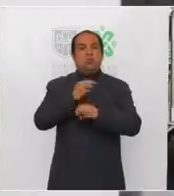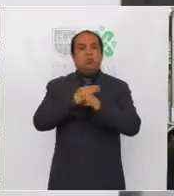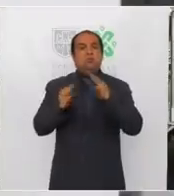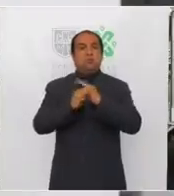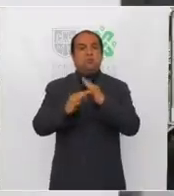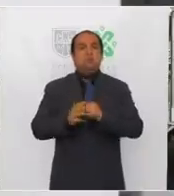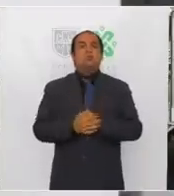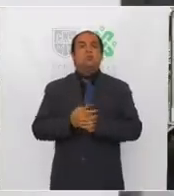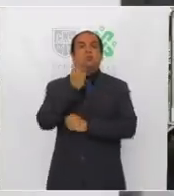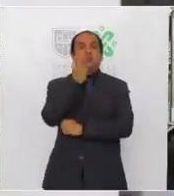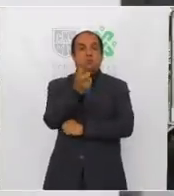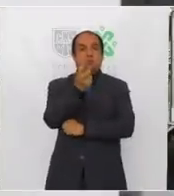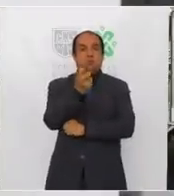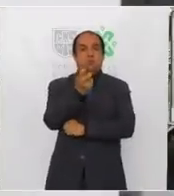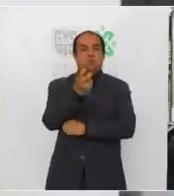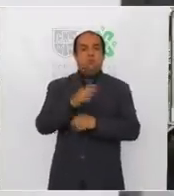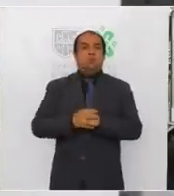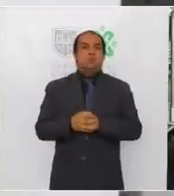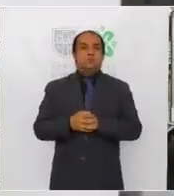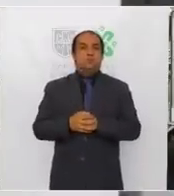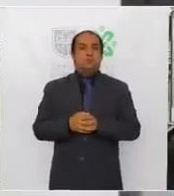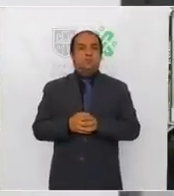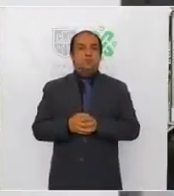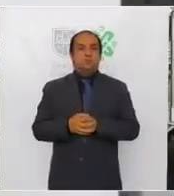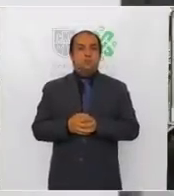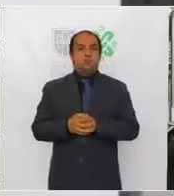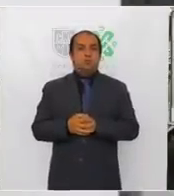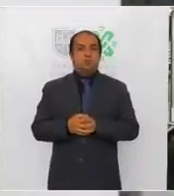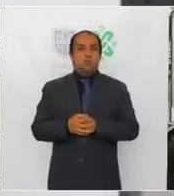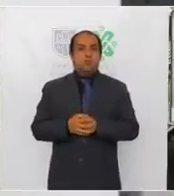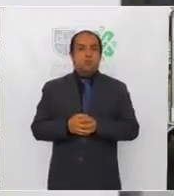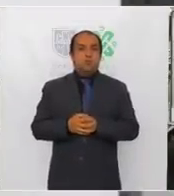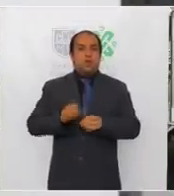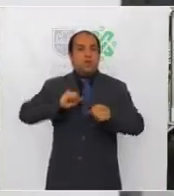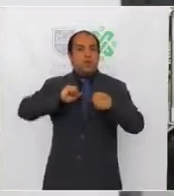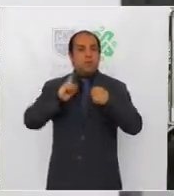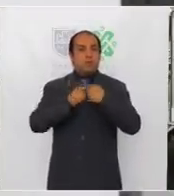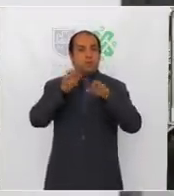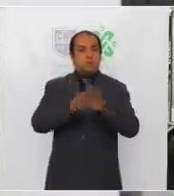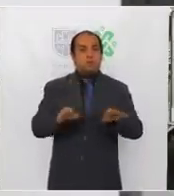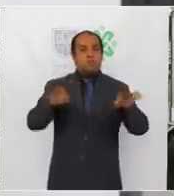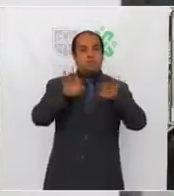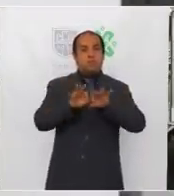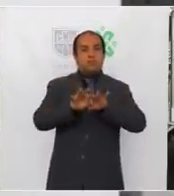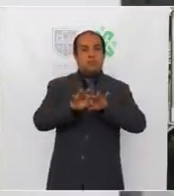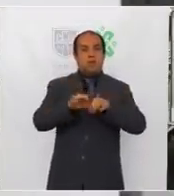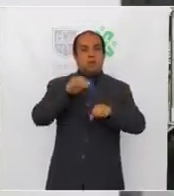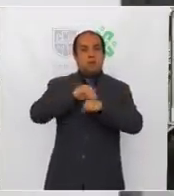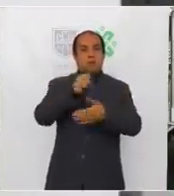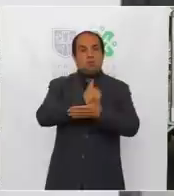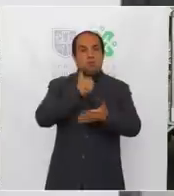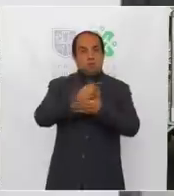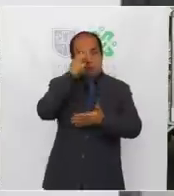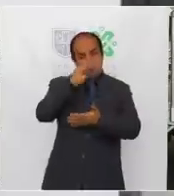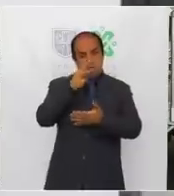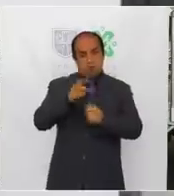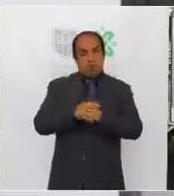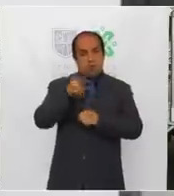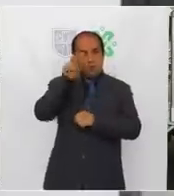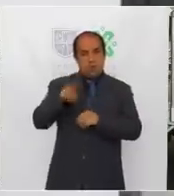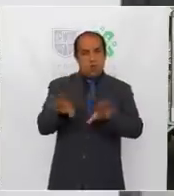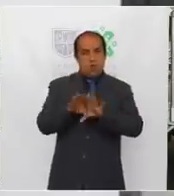ya en sí es un elemento fundamental. Coloca a la Ciudad de México realmente como una ciudad